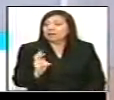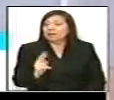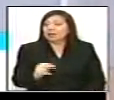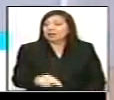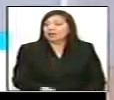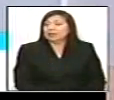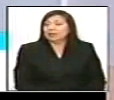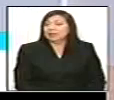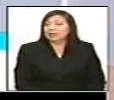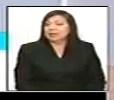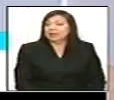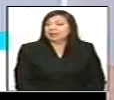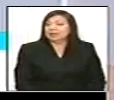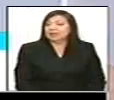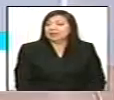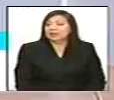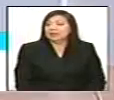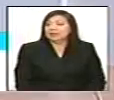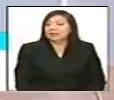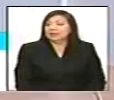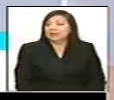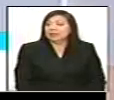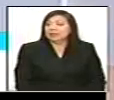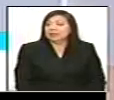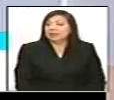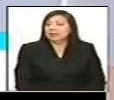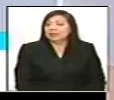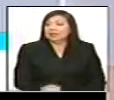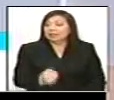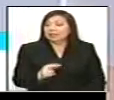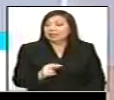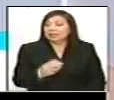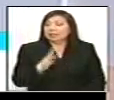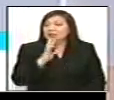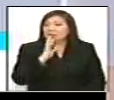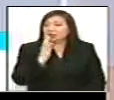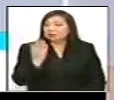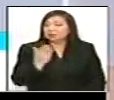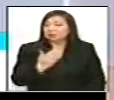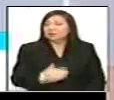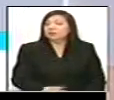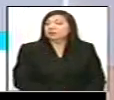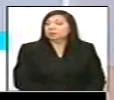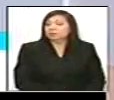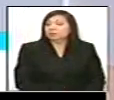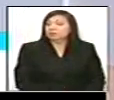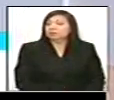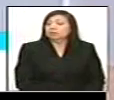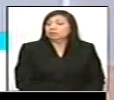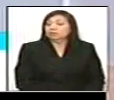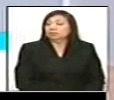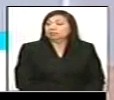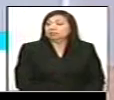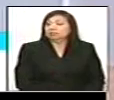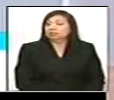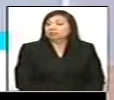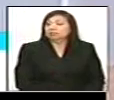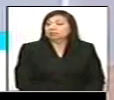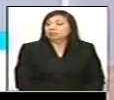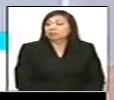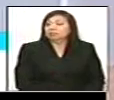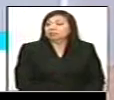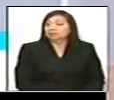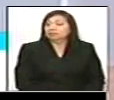la doctora Miriam Ponce Lavalle y también podría intervenir el señor Arana, quien lo ha venido haciendo de manera diligente en esta reunión. ¿Escuchó usted la